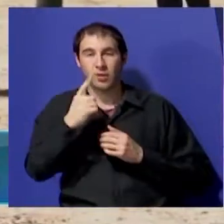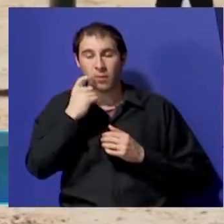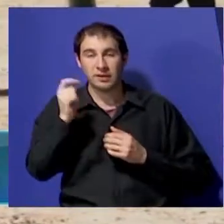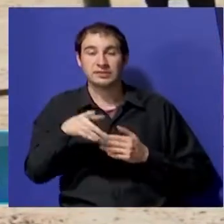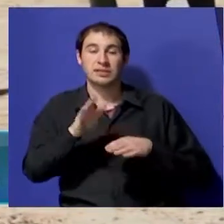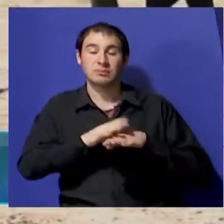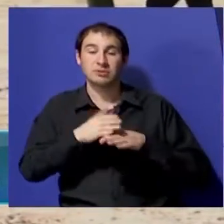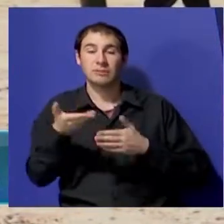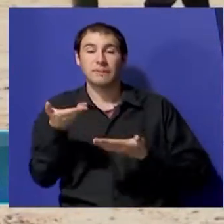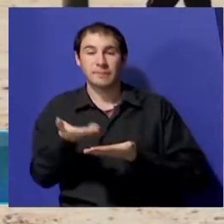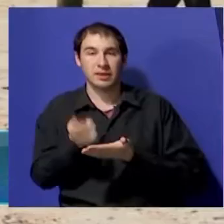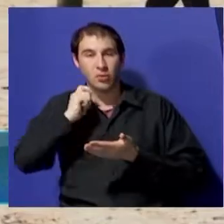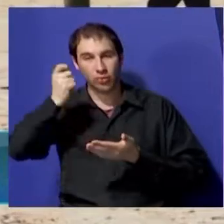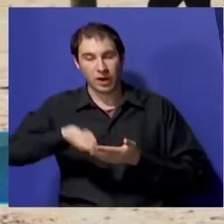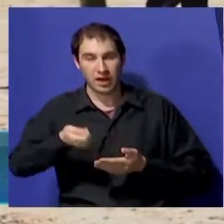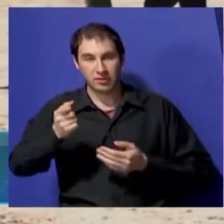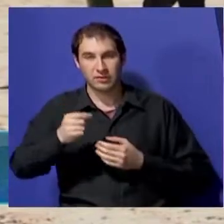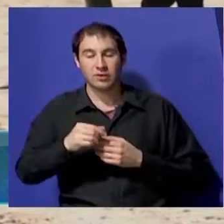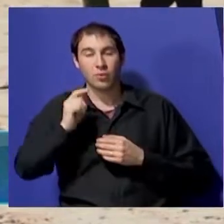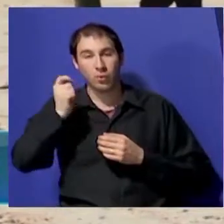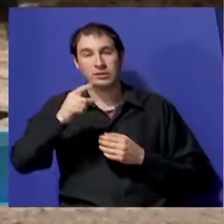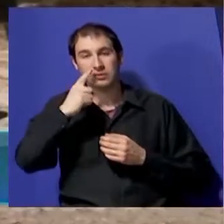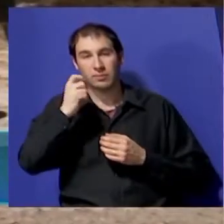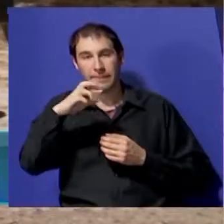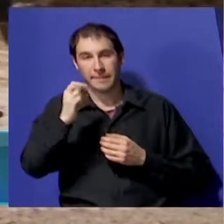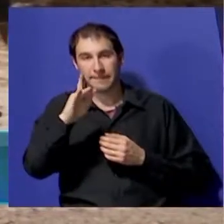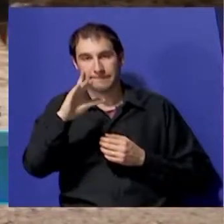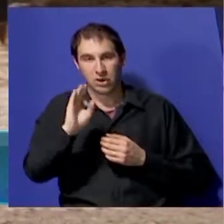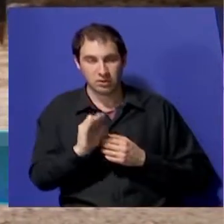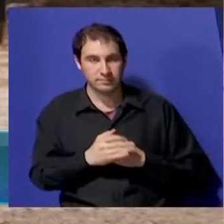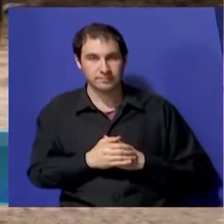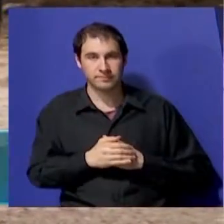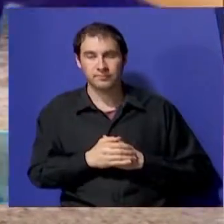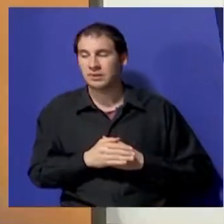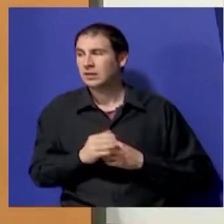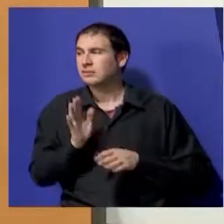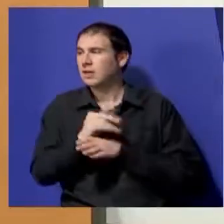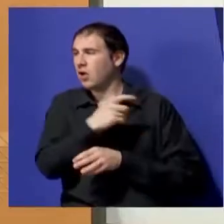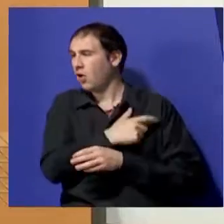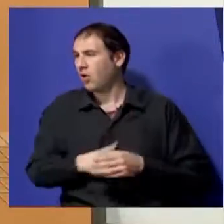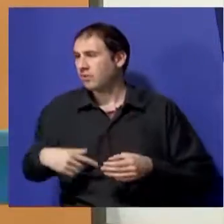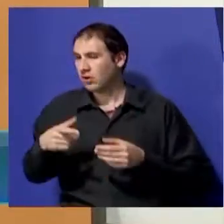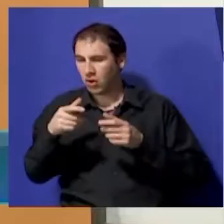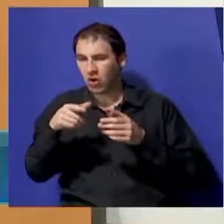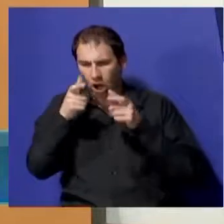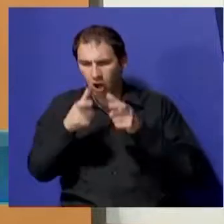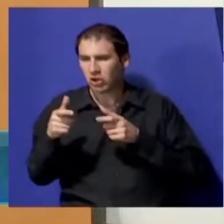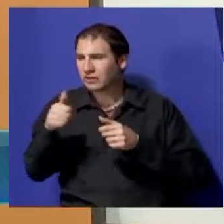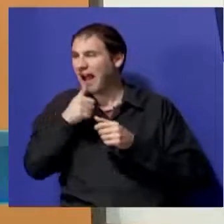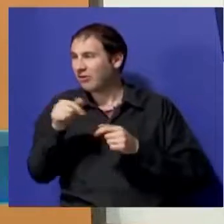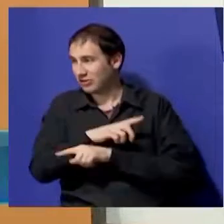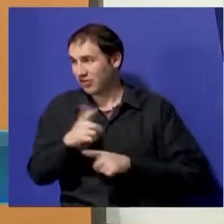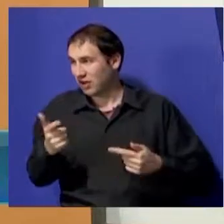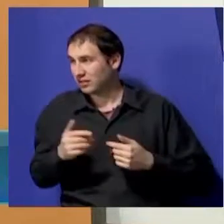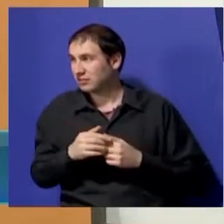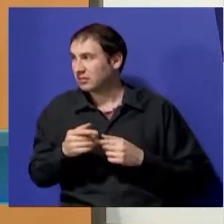la solicitud en el juzgado del juez Pablo Oritja. Entonces, ¿el gobierno no realiza muestreos periódicos del agua,